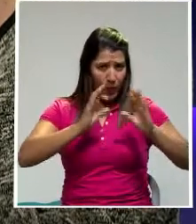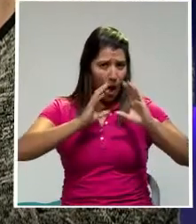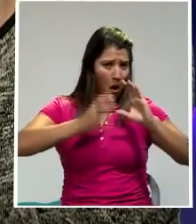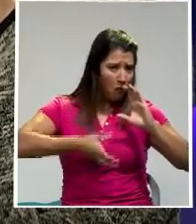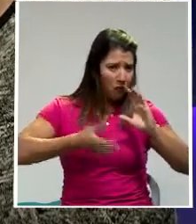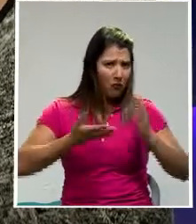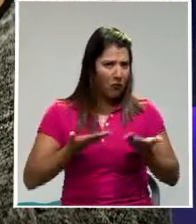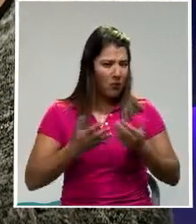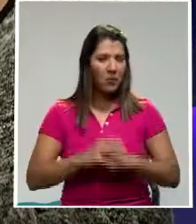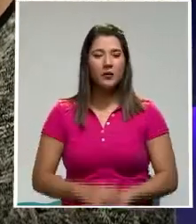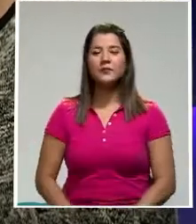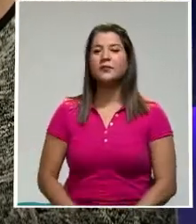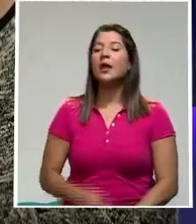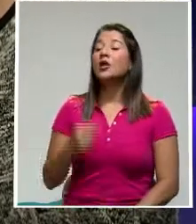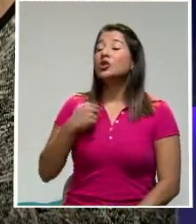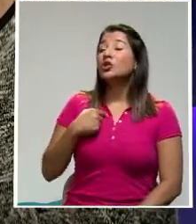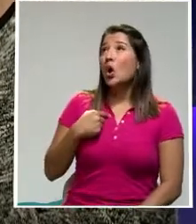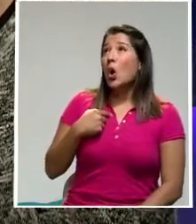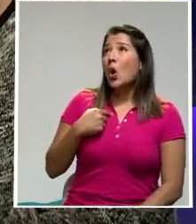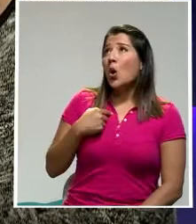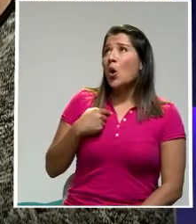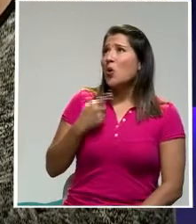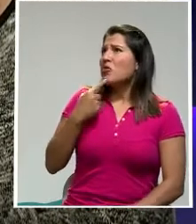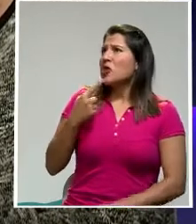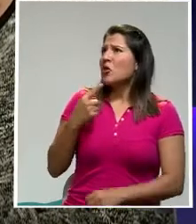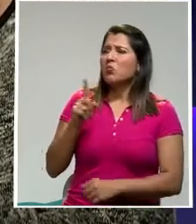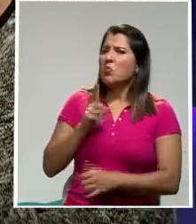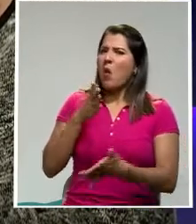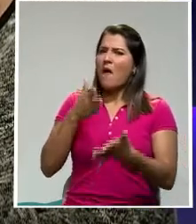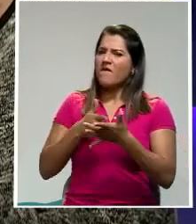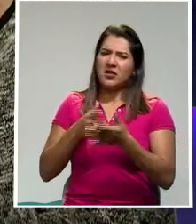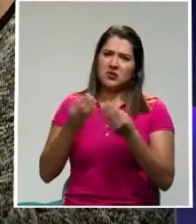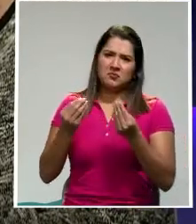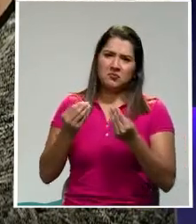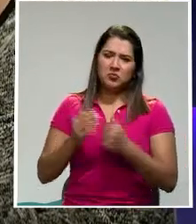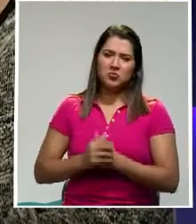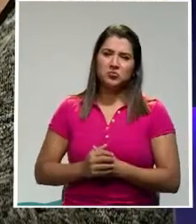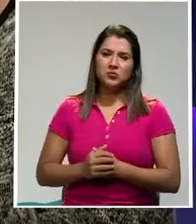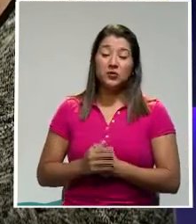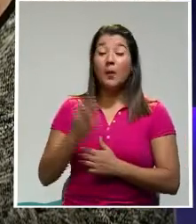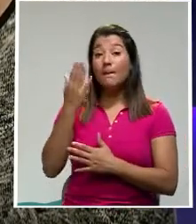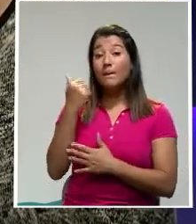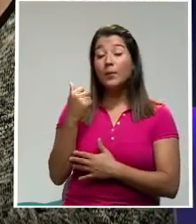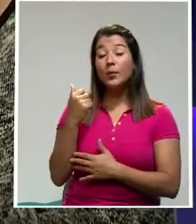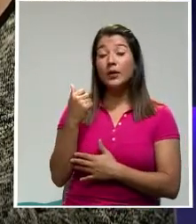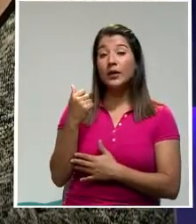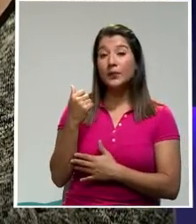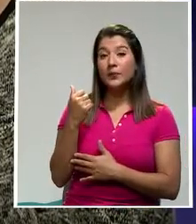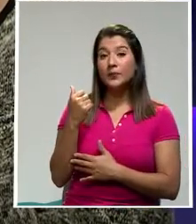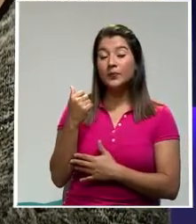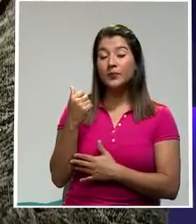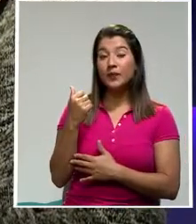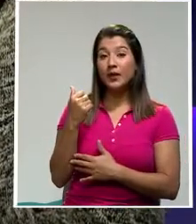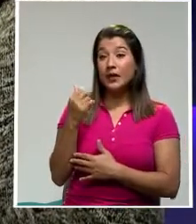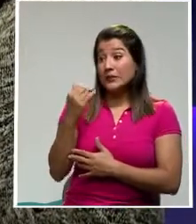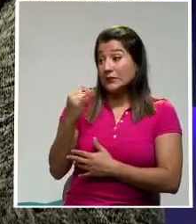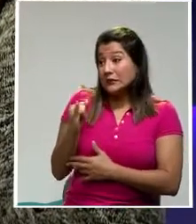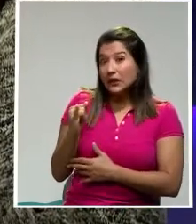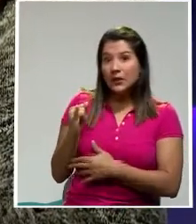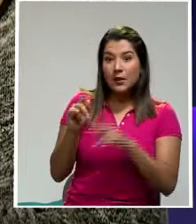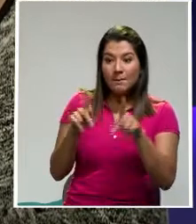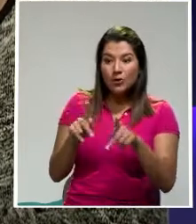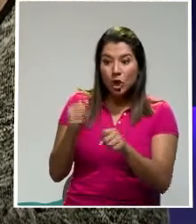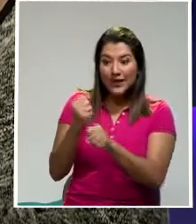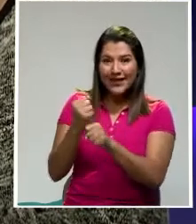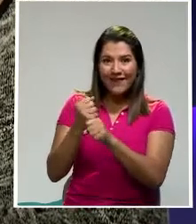notado? Yo me atrevo a decir que eso no ha impactado tanto, porque si la gente está en